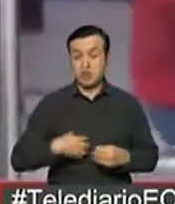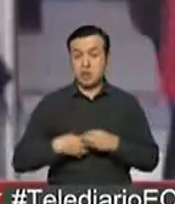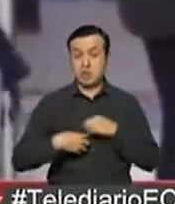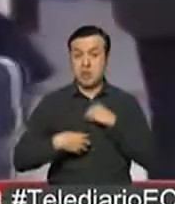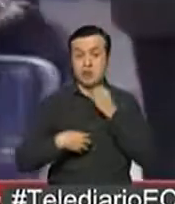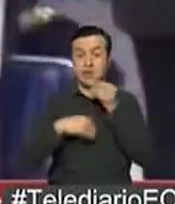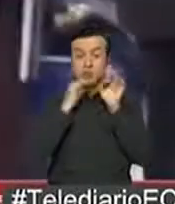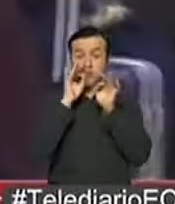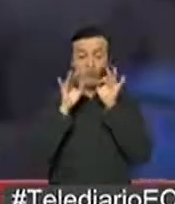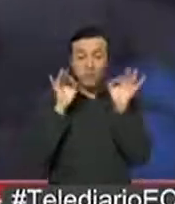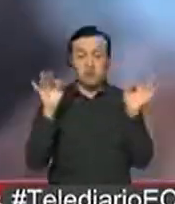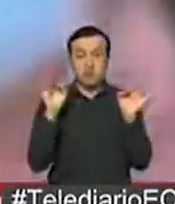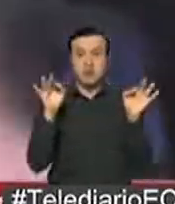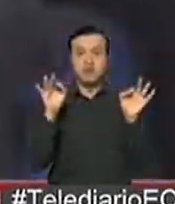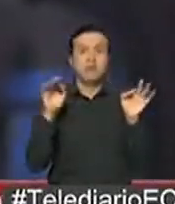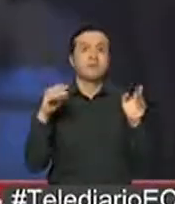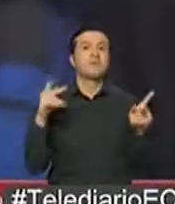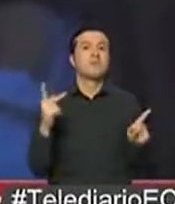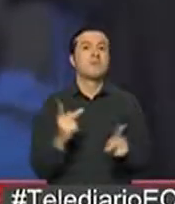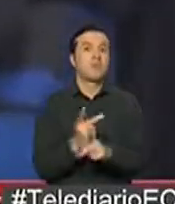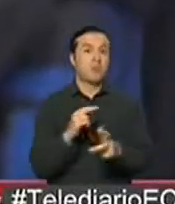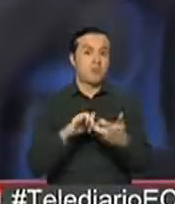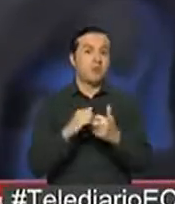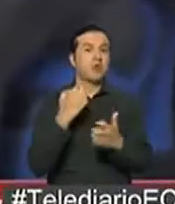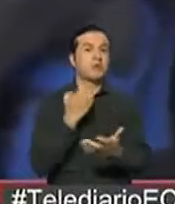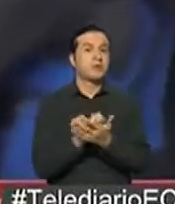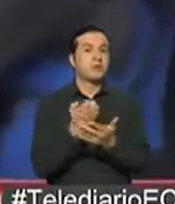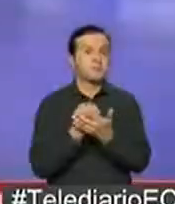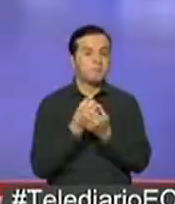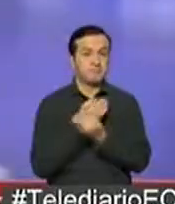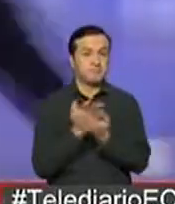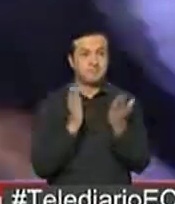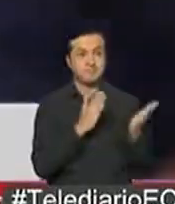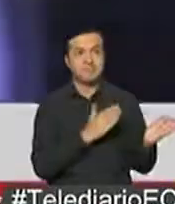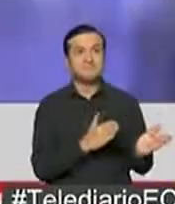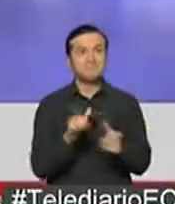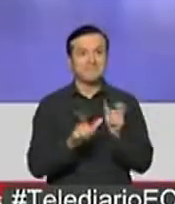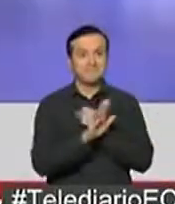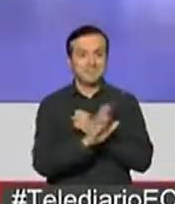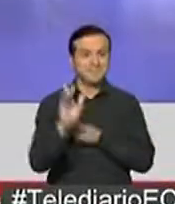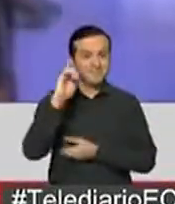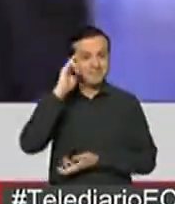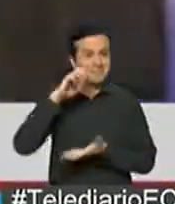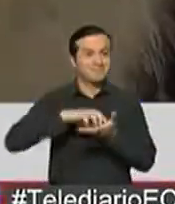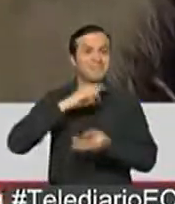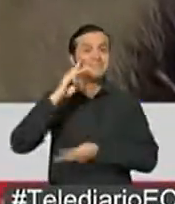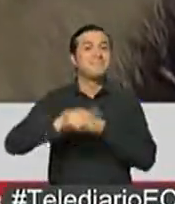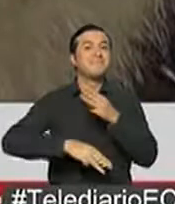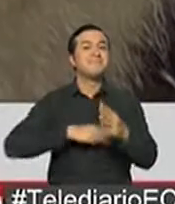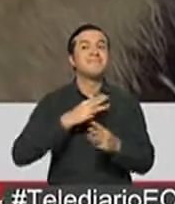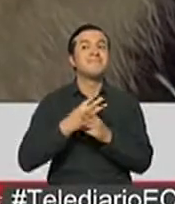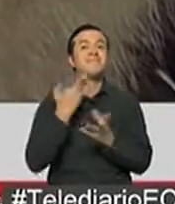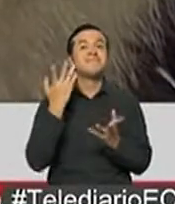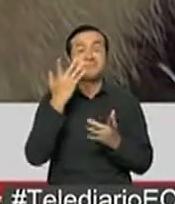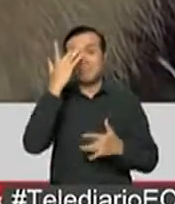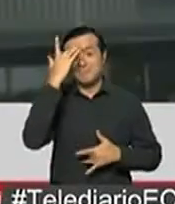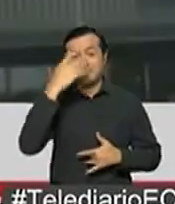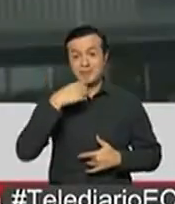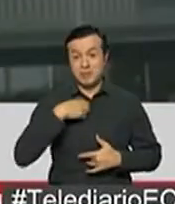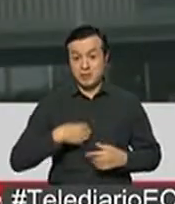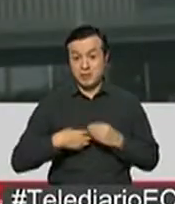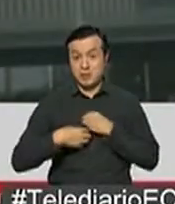preocupaciones por el impacto económico que acarrean las medidas adoptadas por los gobiernos del mundo para evitar el contagio del coronavirus